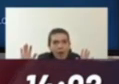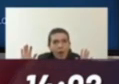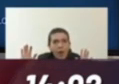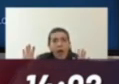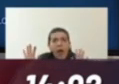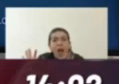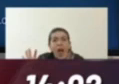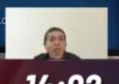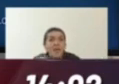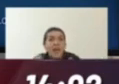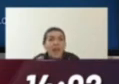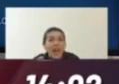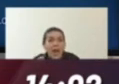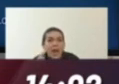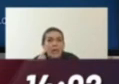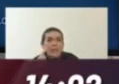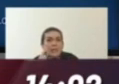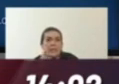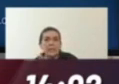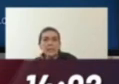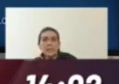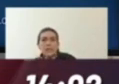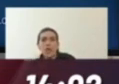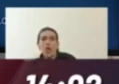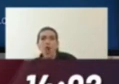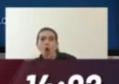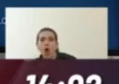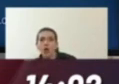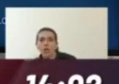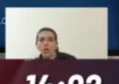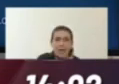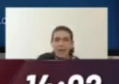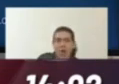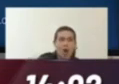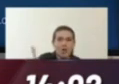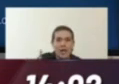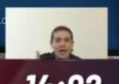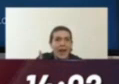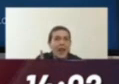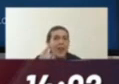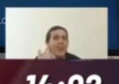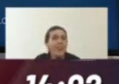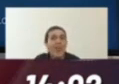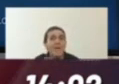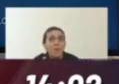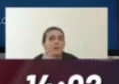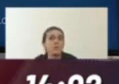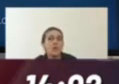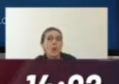evitar es que nos contagiemos. Y para no contagiarse, lo que necesitamos hacer es